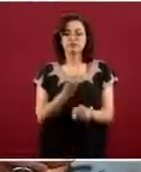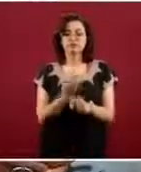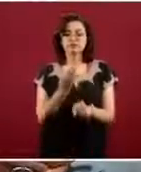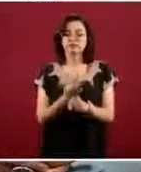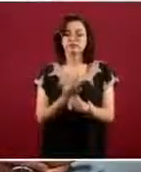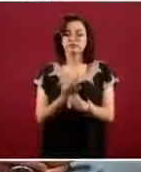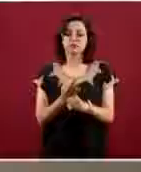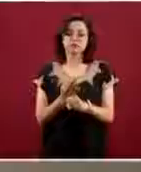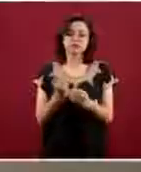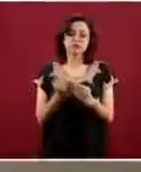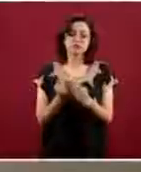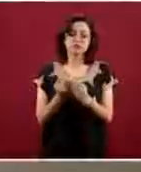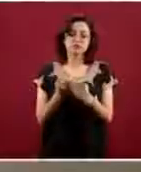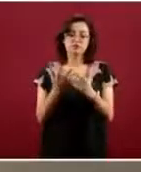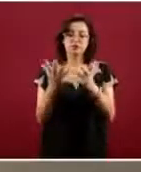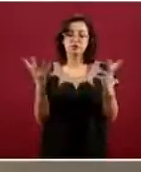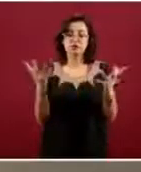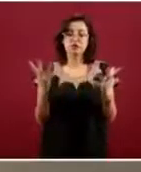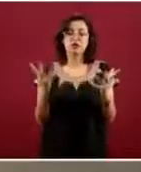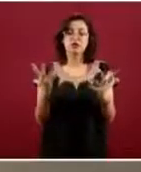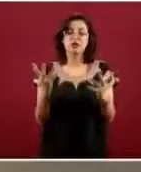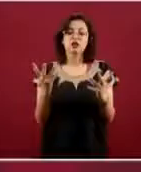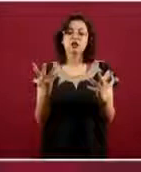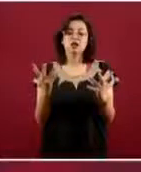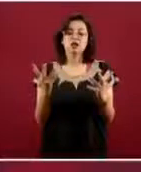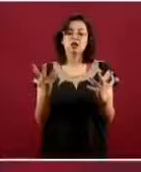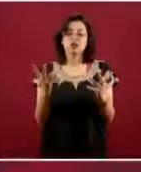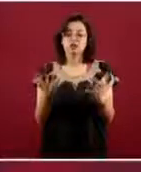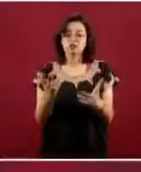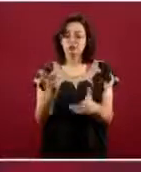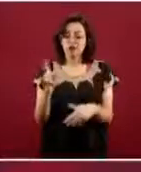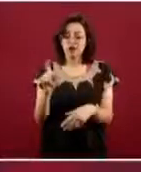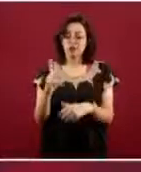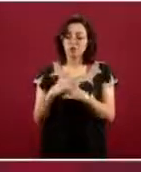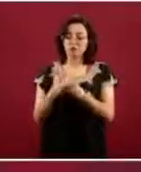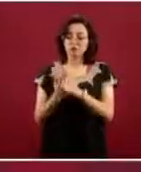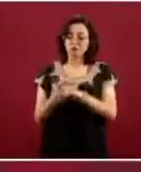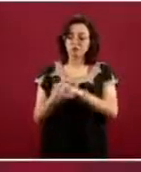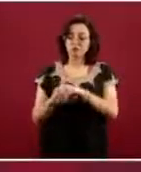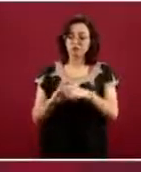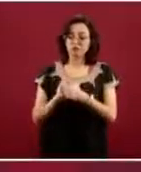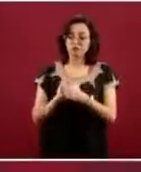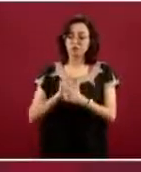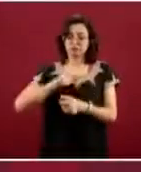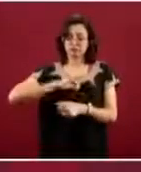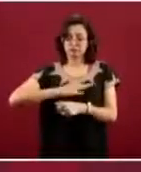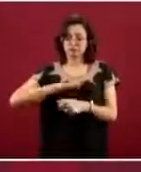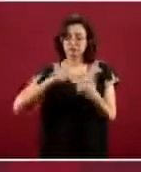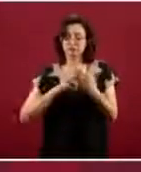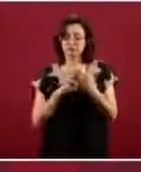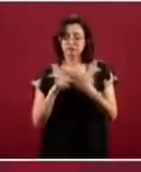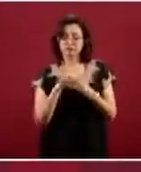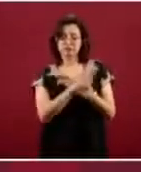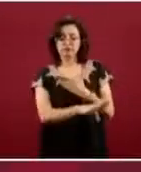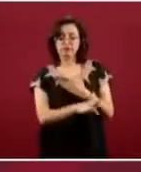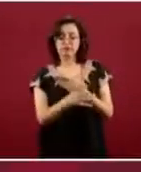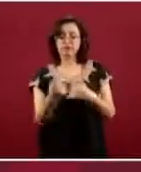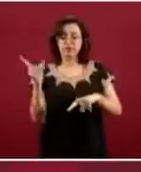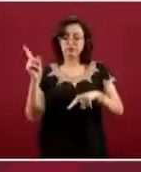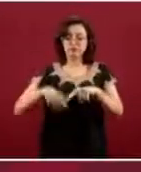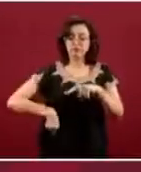luego, los mecanismos para poderse lavar las manos y evitar la presencia del virus o barrer el